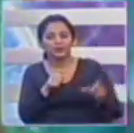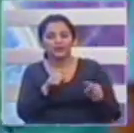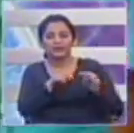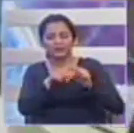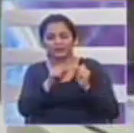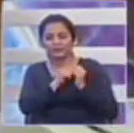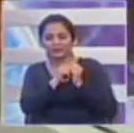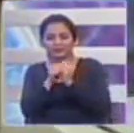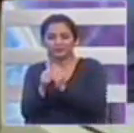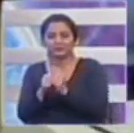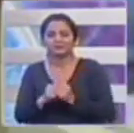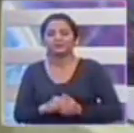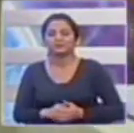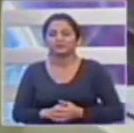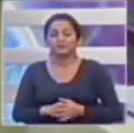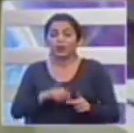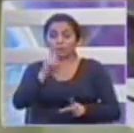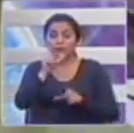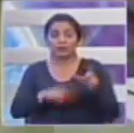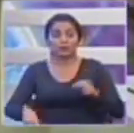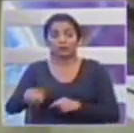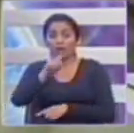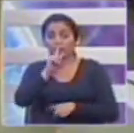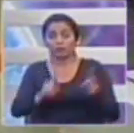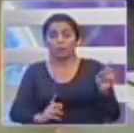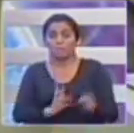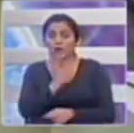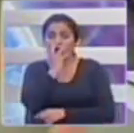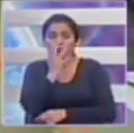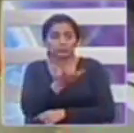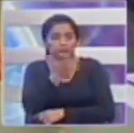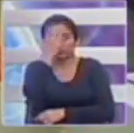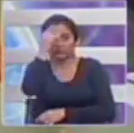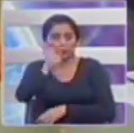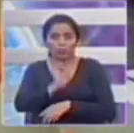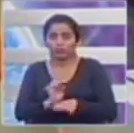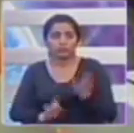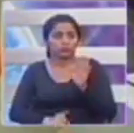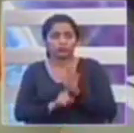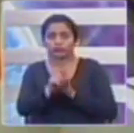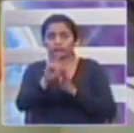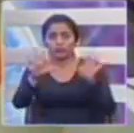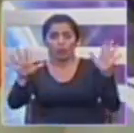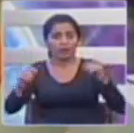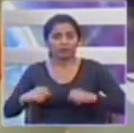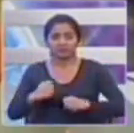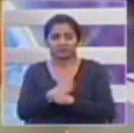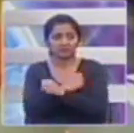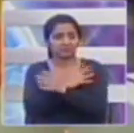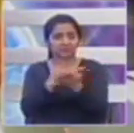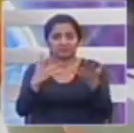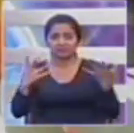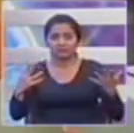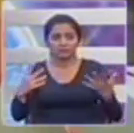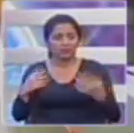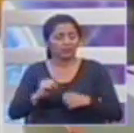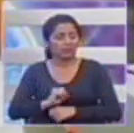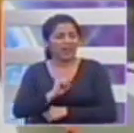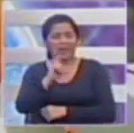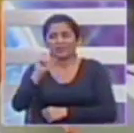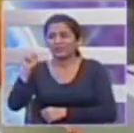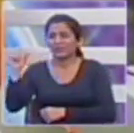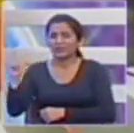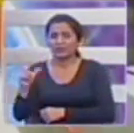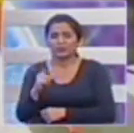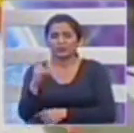La gente también muy molesta porque el país no avanza, porque no hay trabajo, porque no hay producción, porque todo está caro, porque